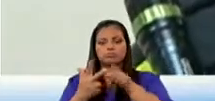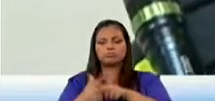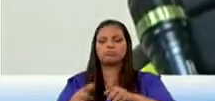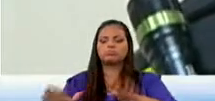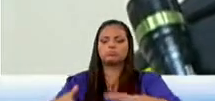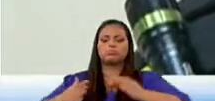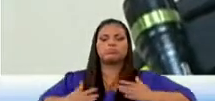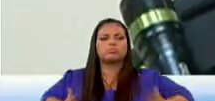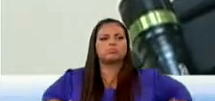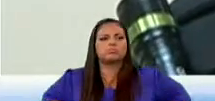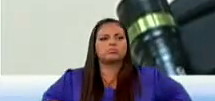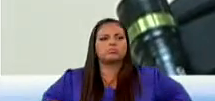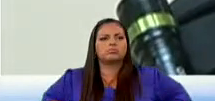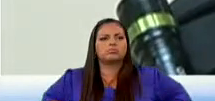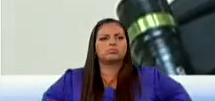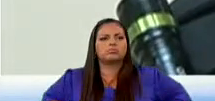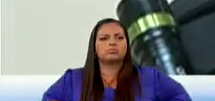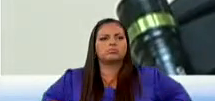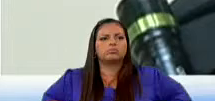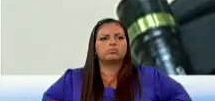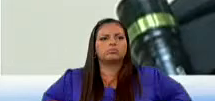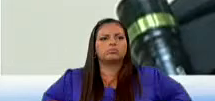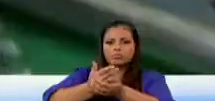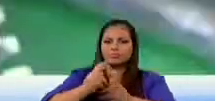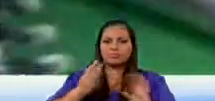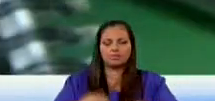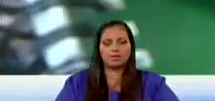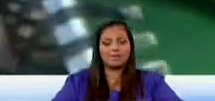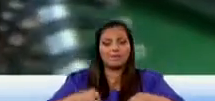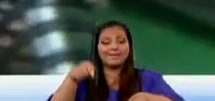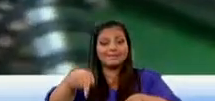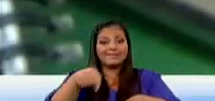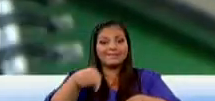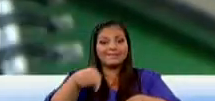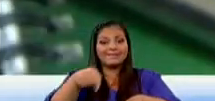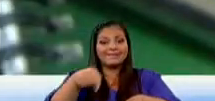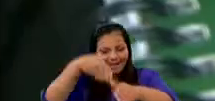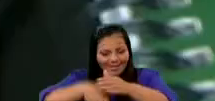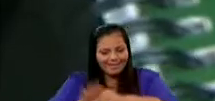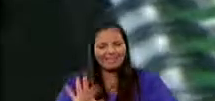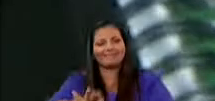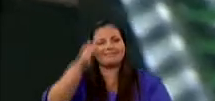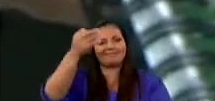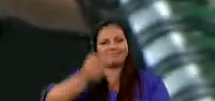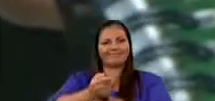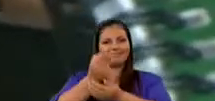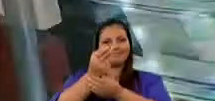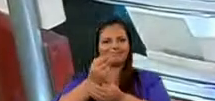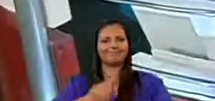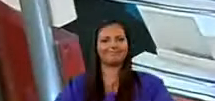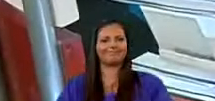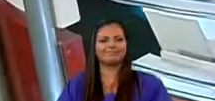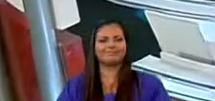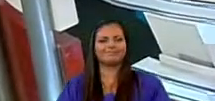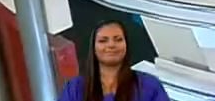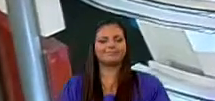evidencia. Más el vehículo en el interior se encontró un arma de fuego. Informó Jorge Salazar.